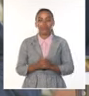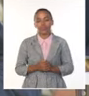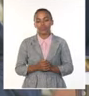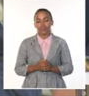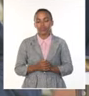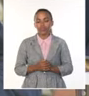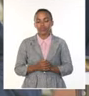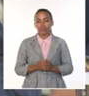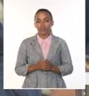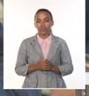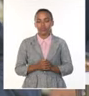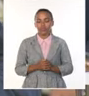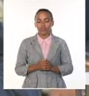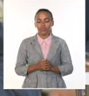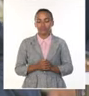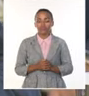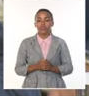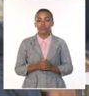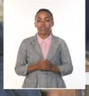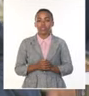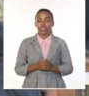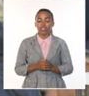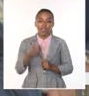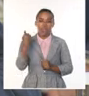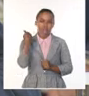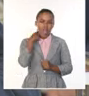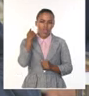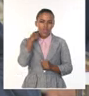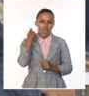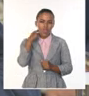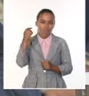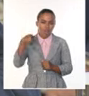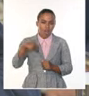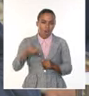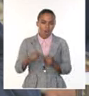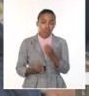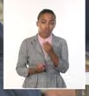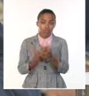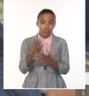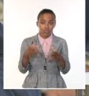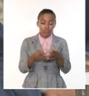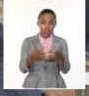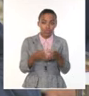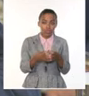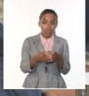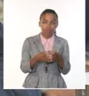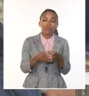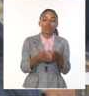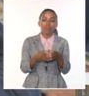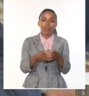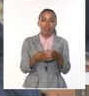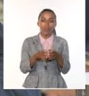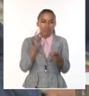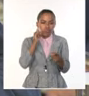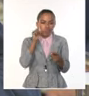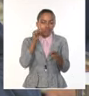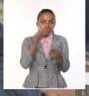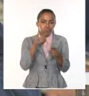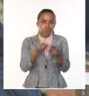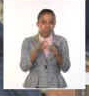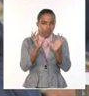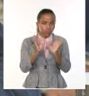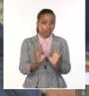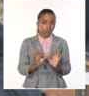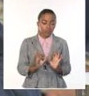fundación y sobre todo en los últimos años, la Unión ha tenido muy bien definida su proyección en función de las prioridades